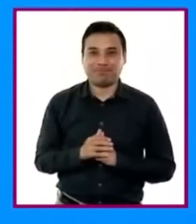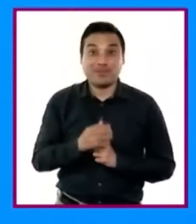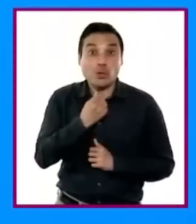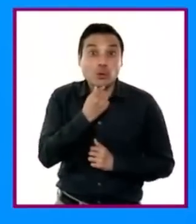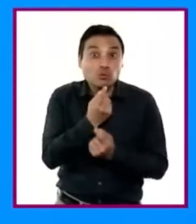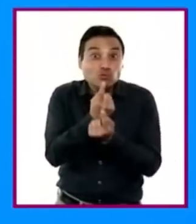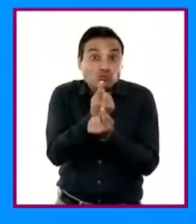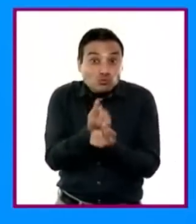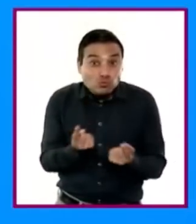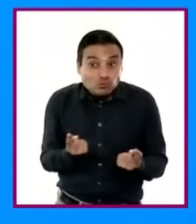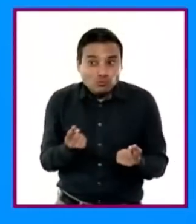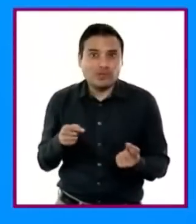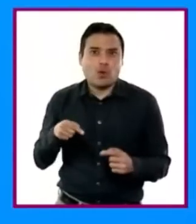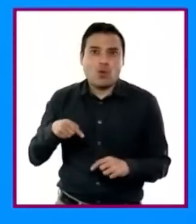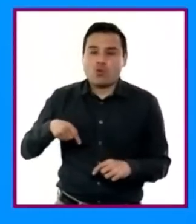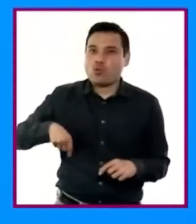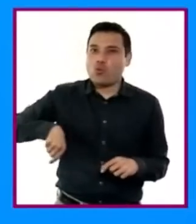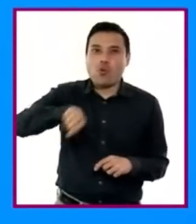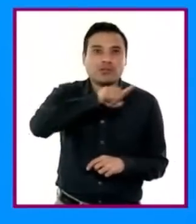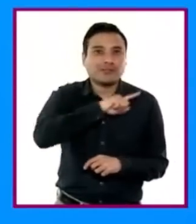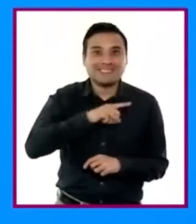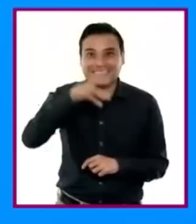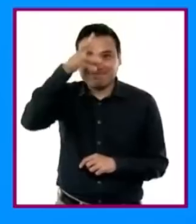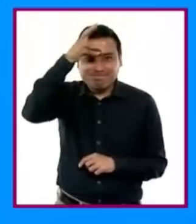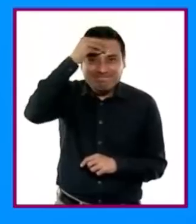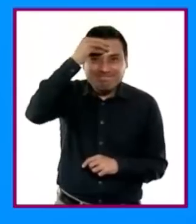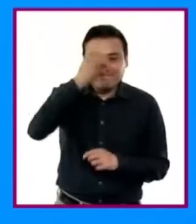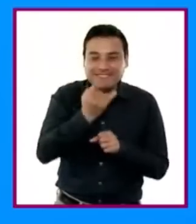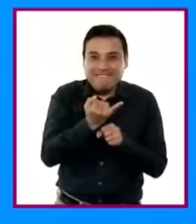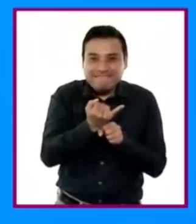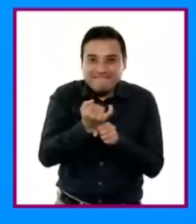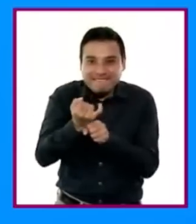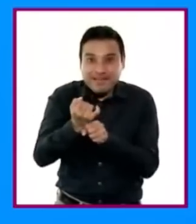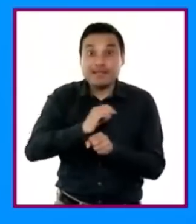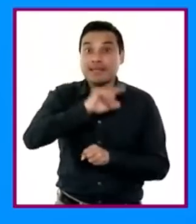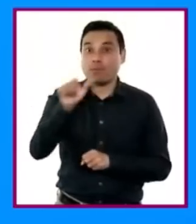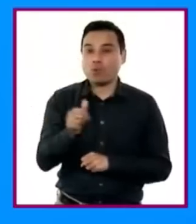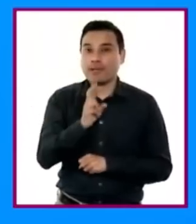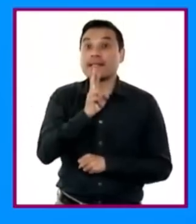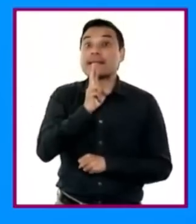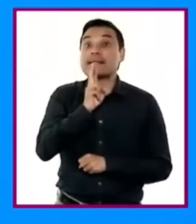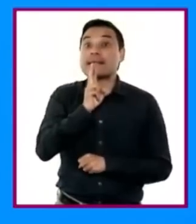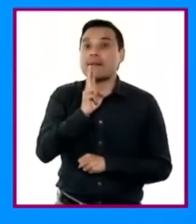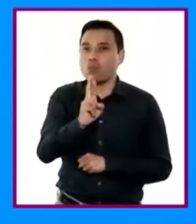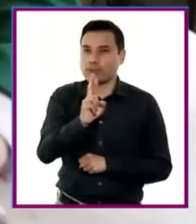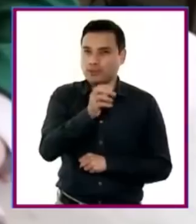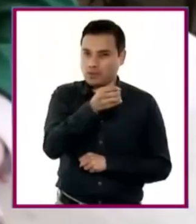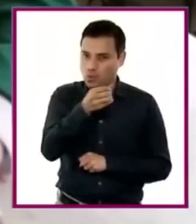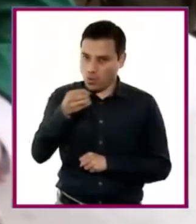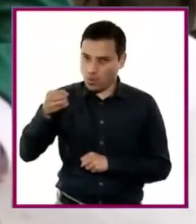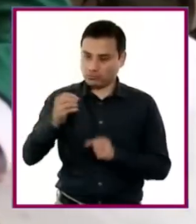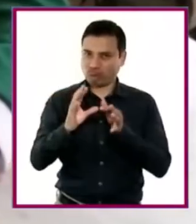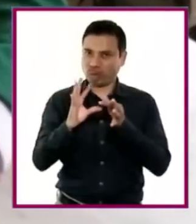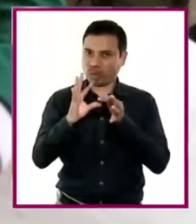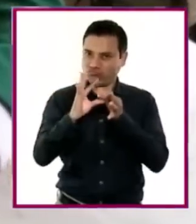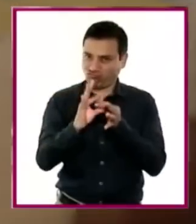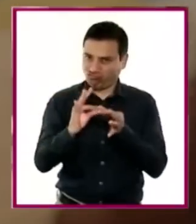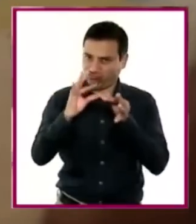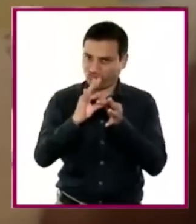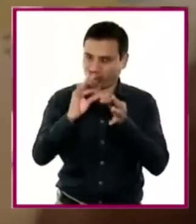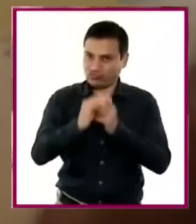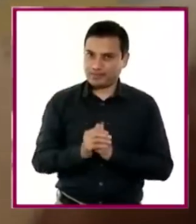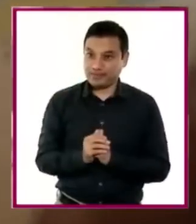y niños para elaborar respuestas de forma organizada y sistemática a sus preguntas les permite